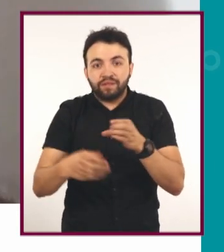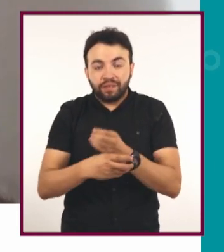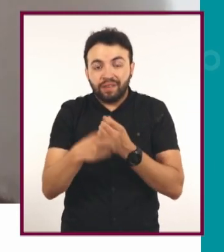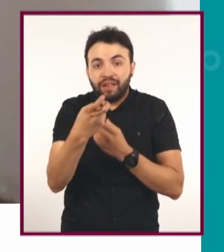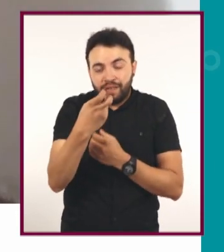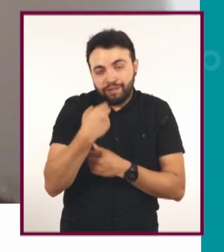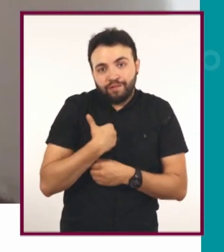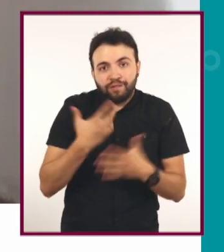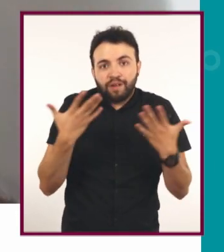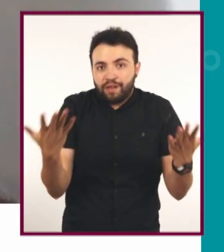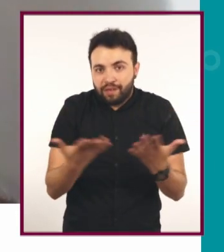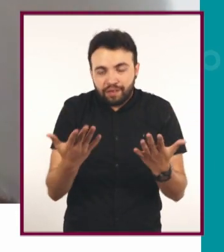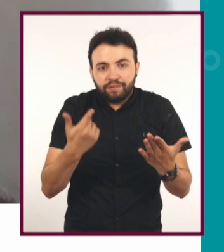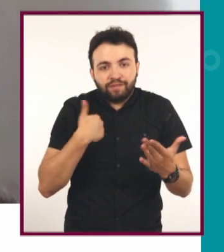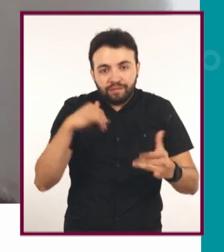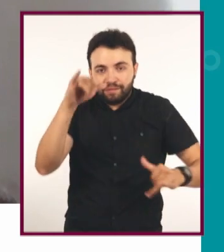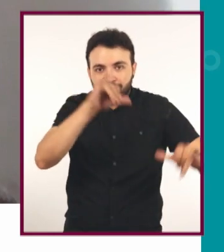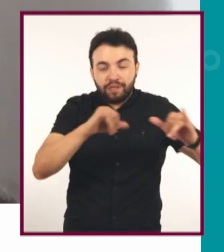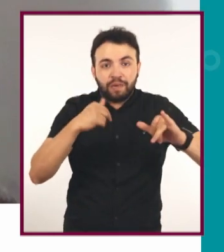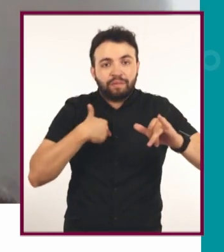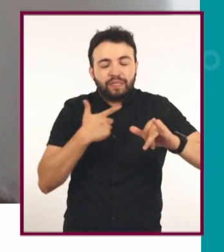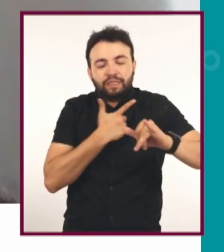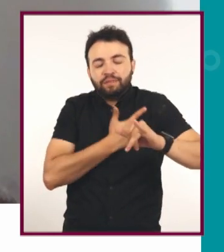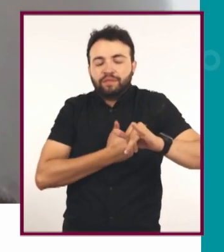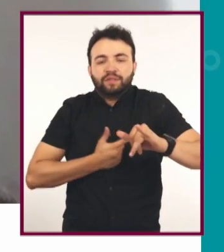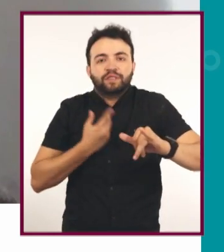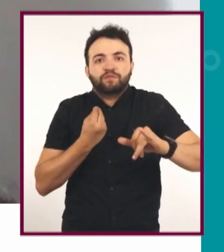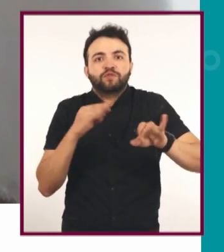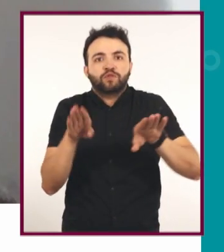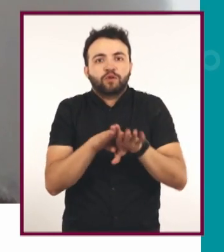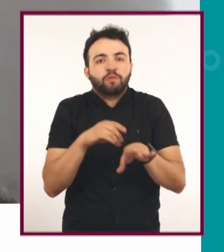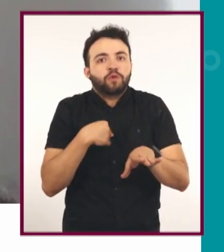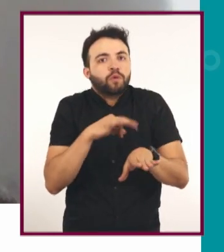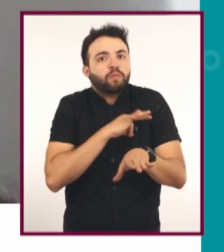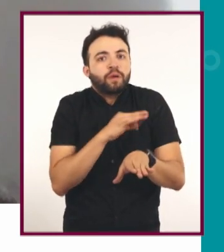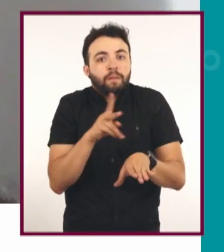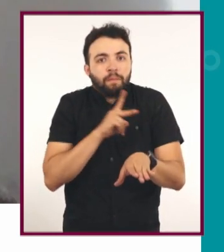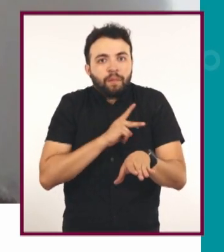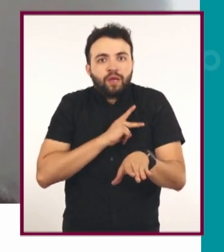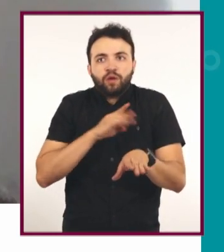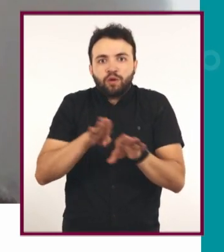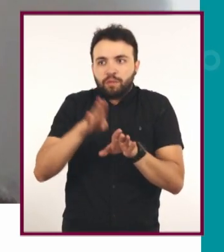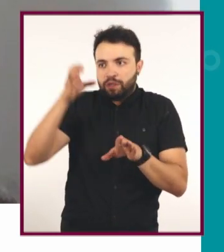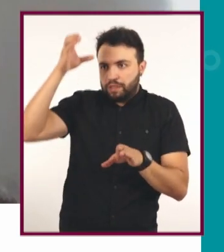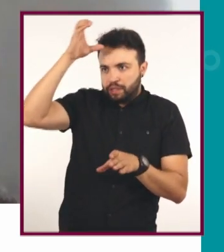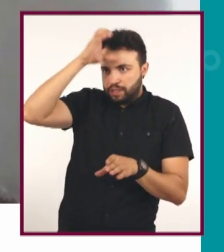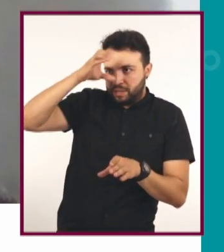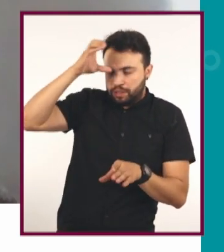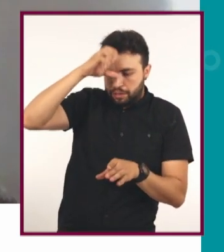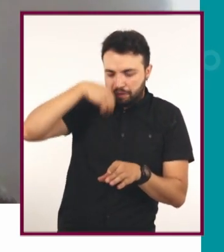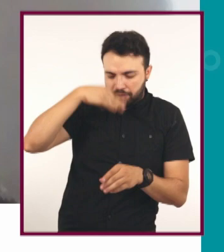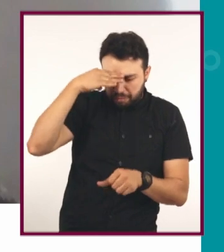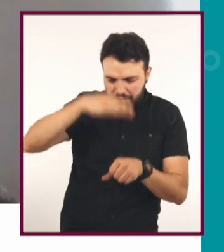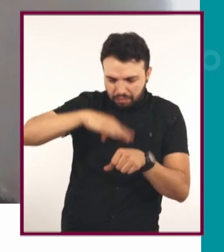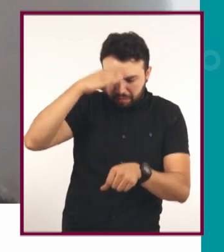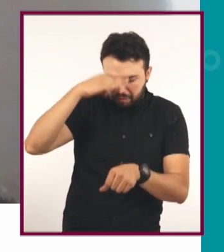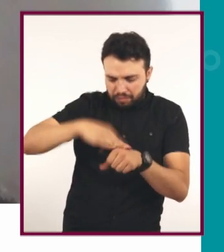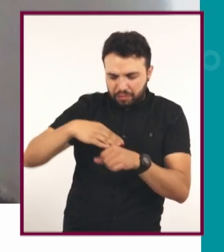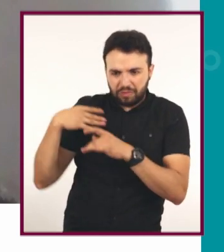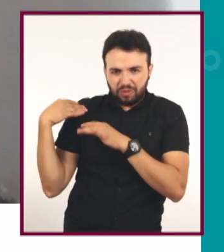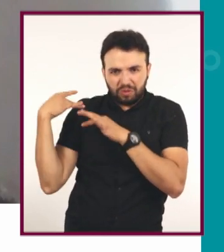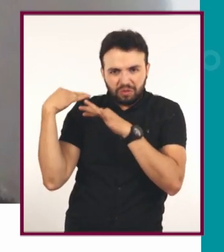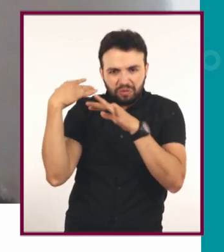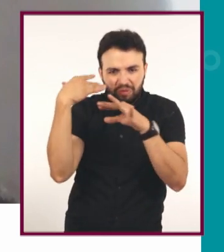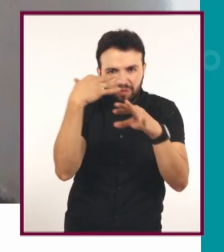te pones más grave o no te pones más grave, como un factor de comorbilidad. En fin, entonces, esa satisfacción de poder